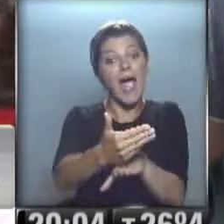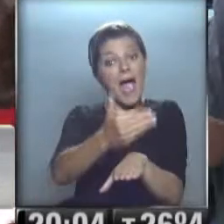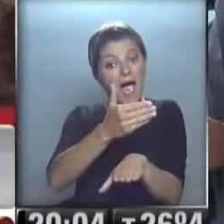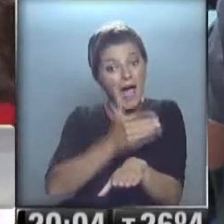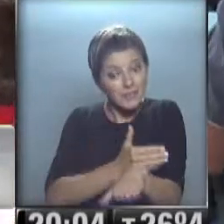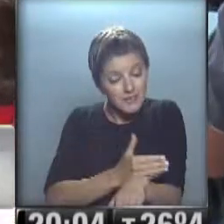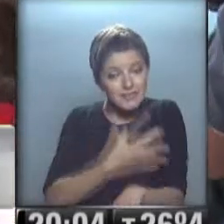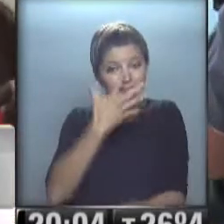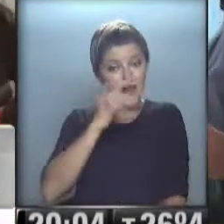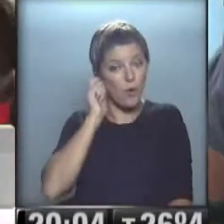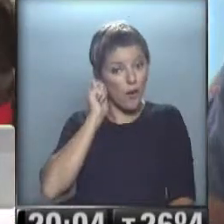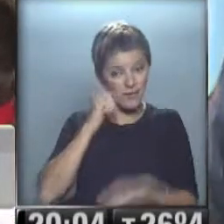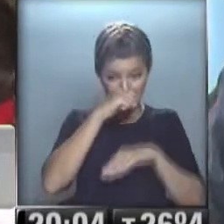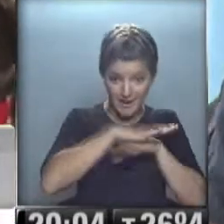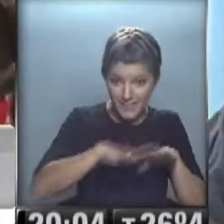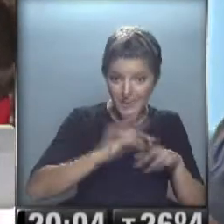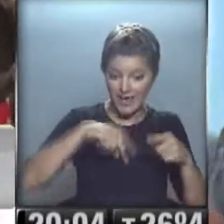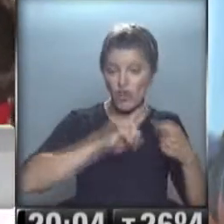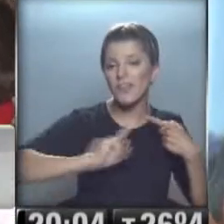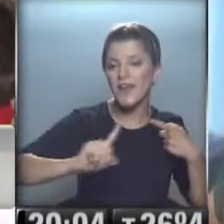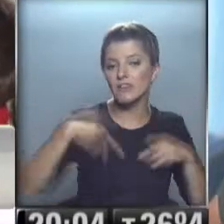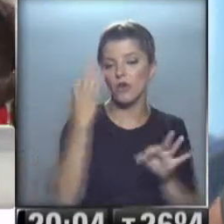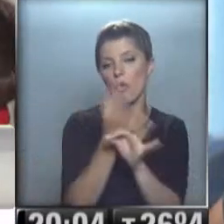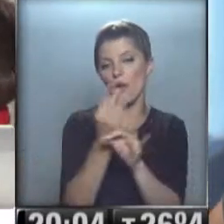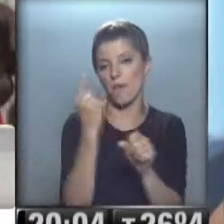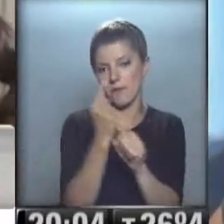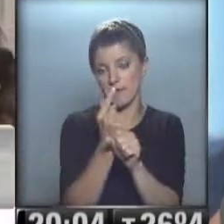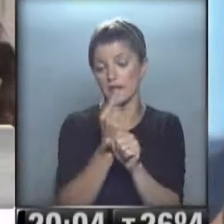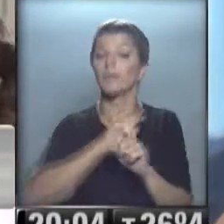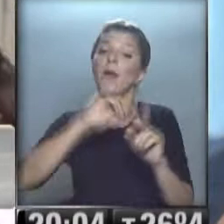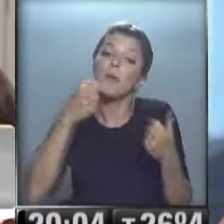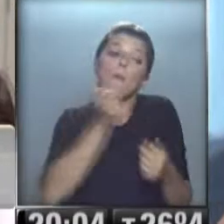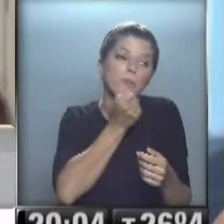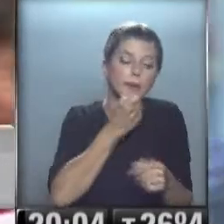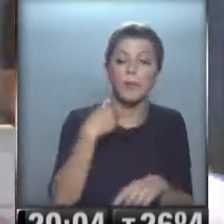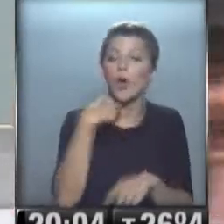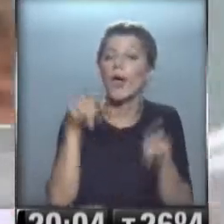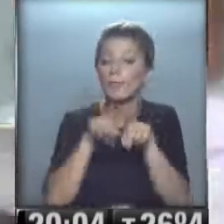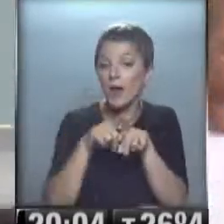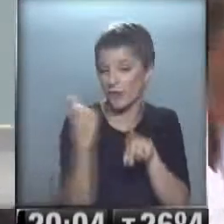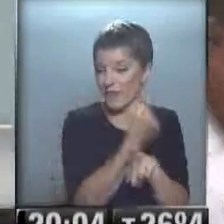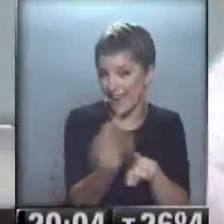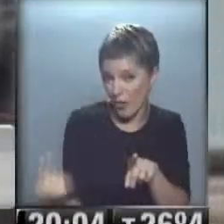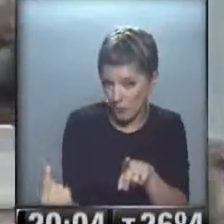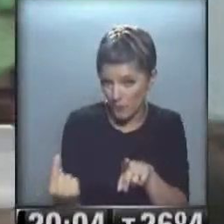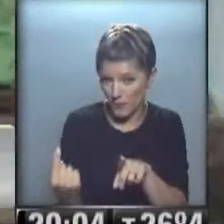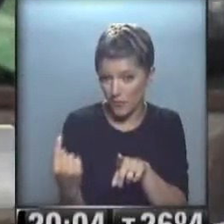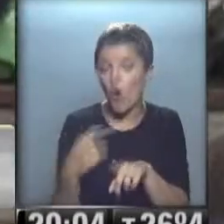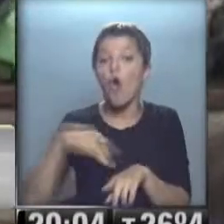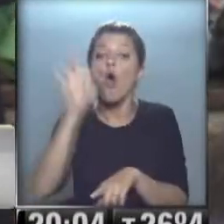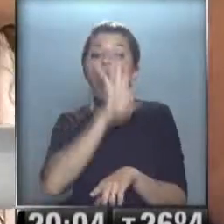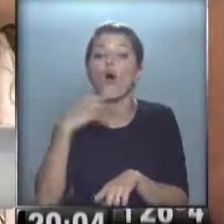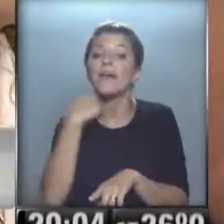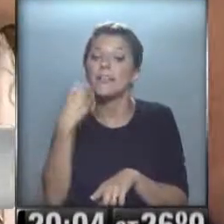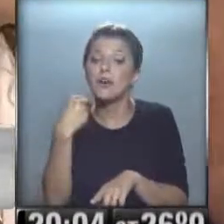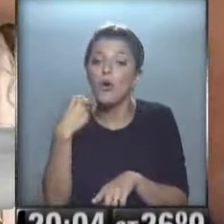cinco años de ese mismo establecimiento también hermanos o hermanas de alumnos de ese mismo establecimiento o hijos e